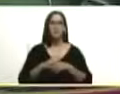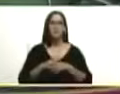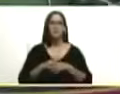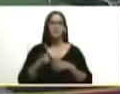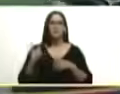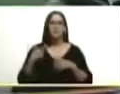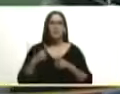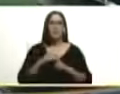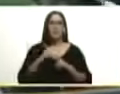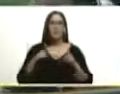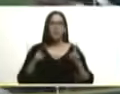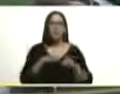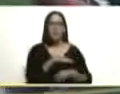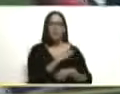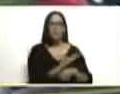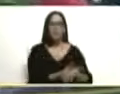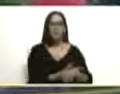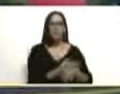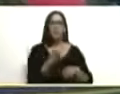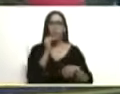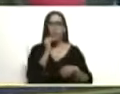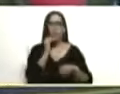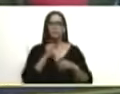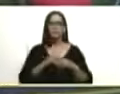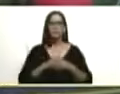tengo energía y fuerza joven.